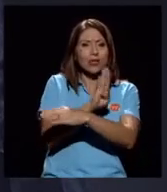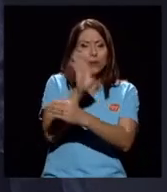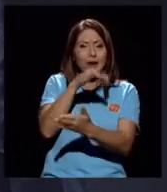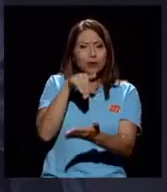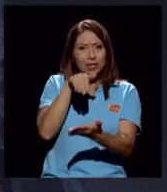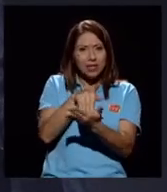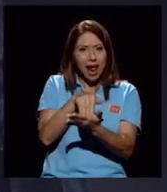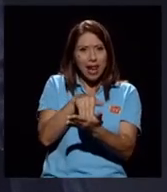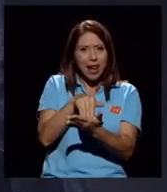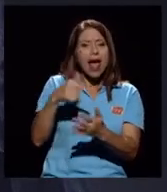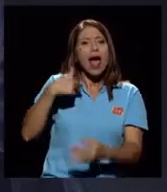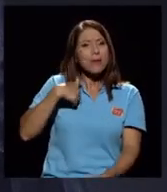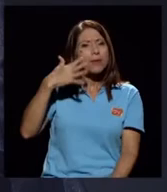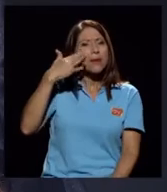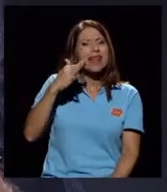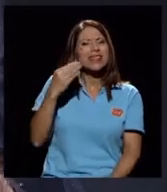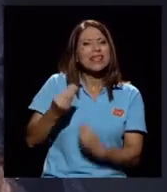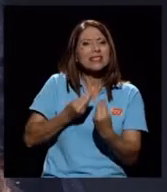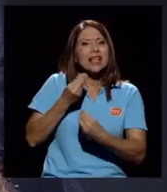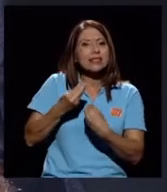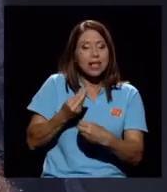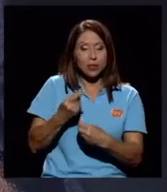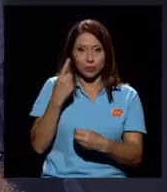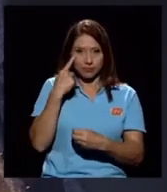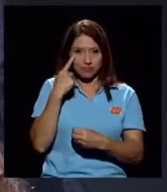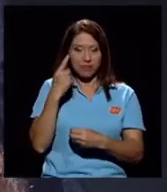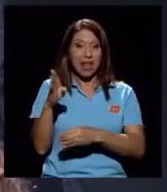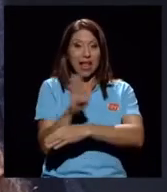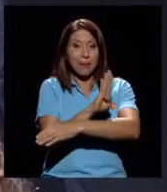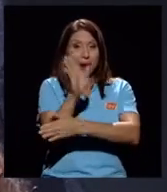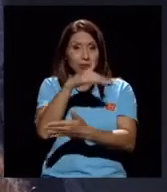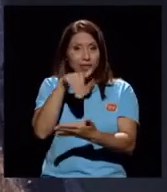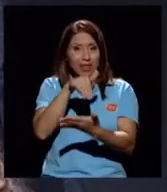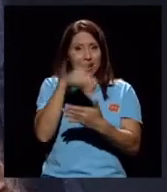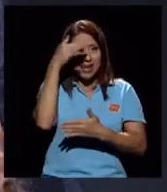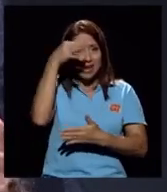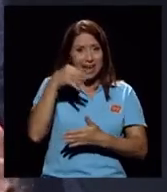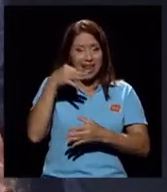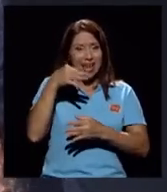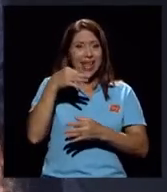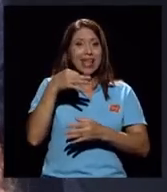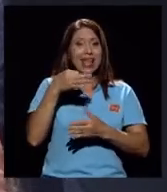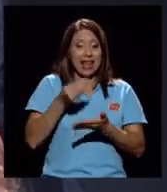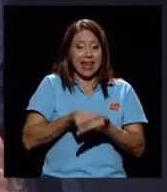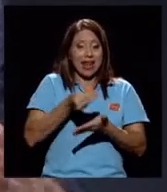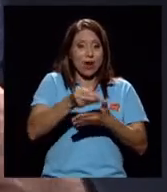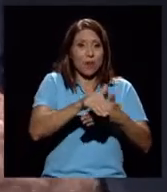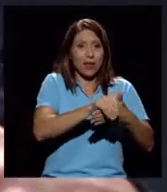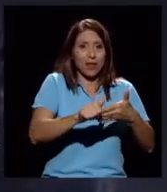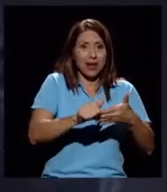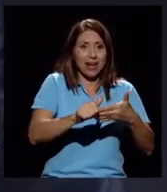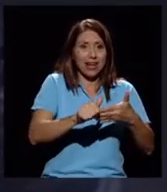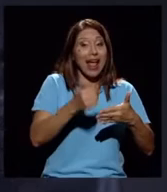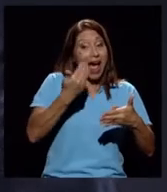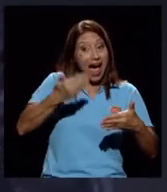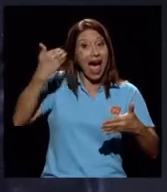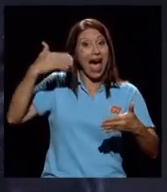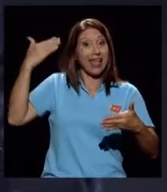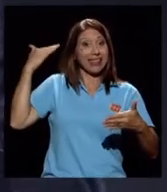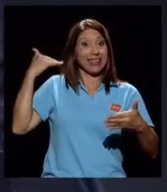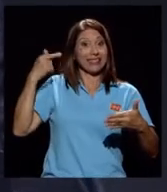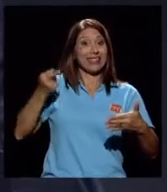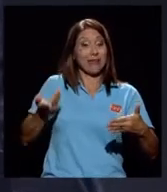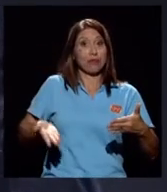lo que está haciendo es lo siguiente el banco central cree que el tipo de cambio antes de este tipo nació fuerte que había cree que